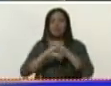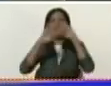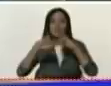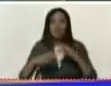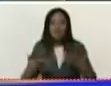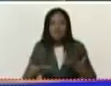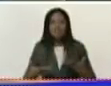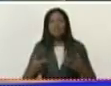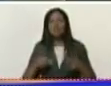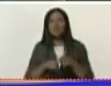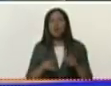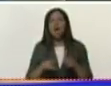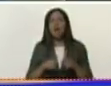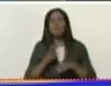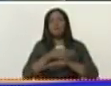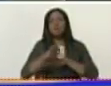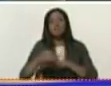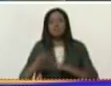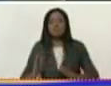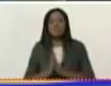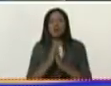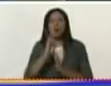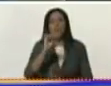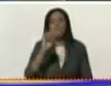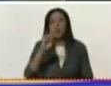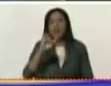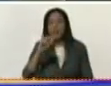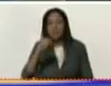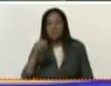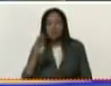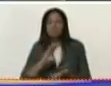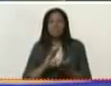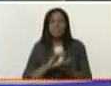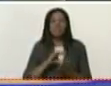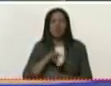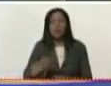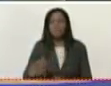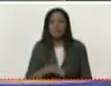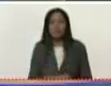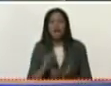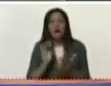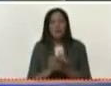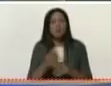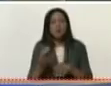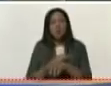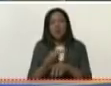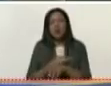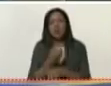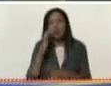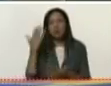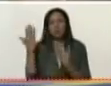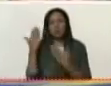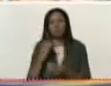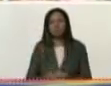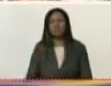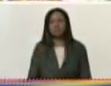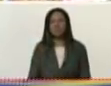municipio Santiago Mariño, estado Aragua, centro del país. Adelante, compañero gobernador.